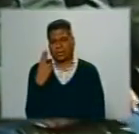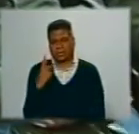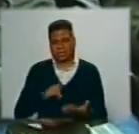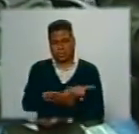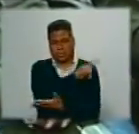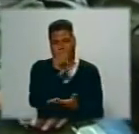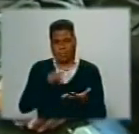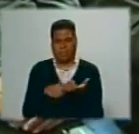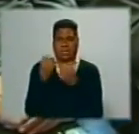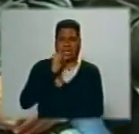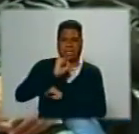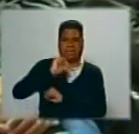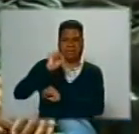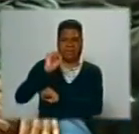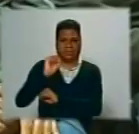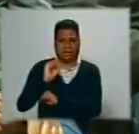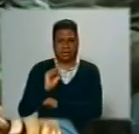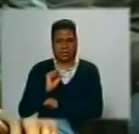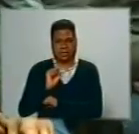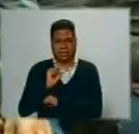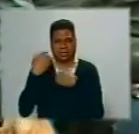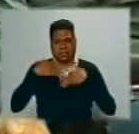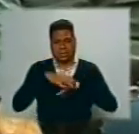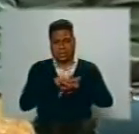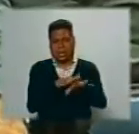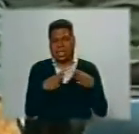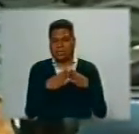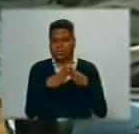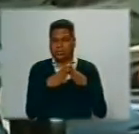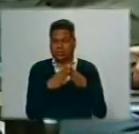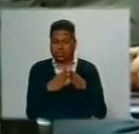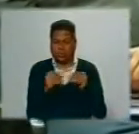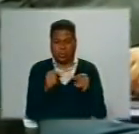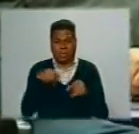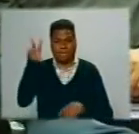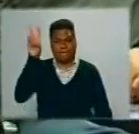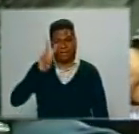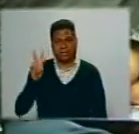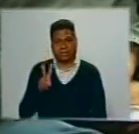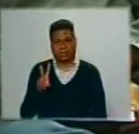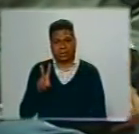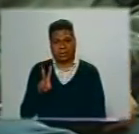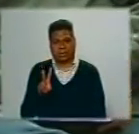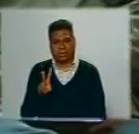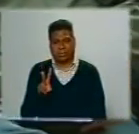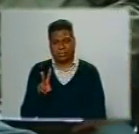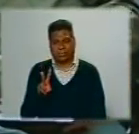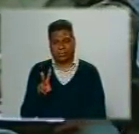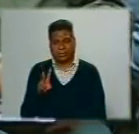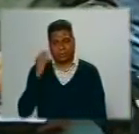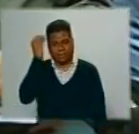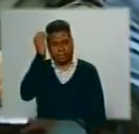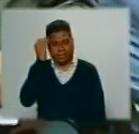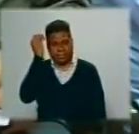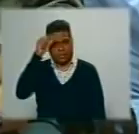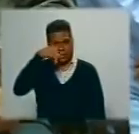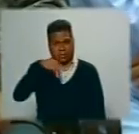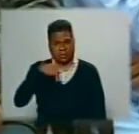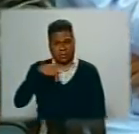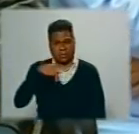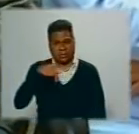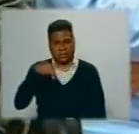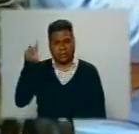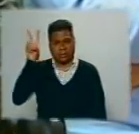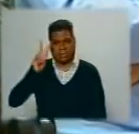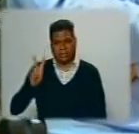a defender la integridad territorial de la República, considerando que la República Bolivariana de